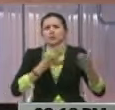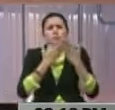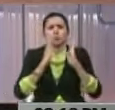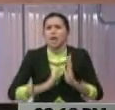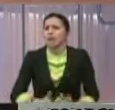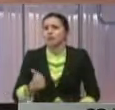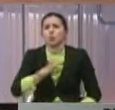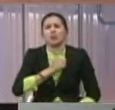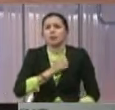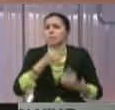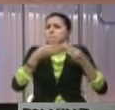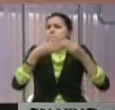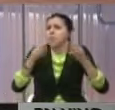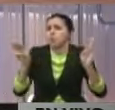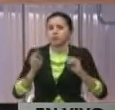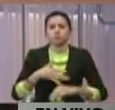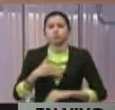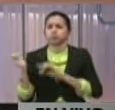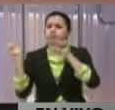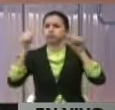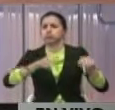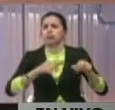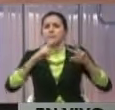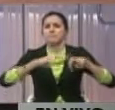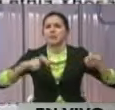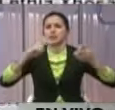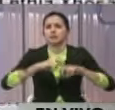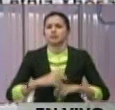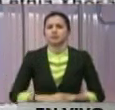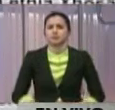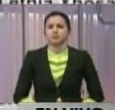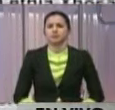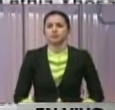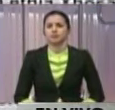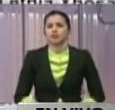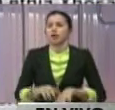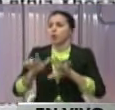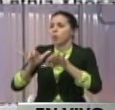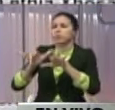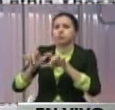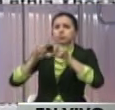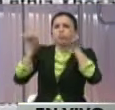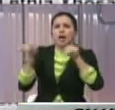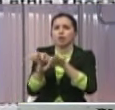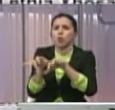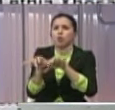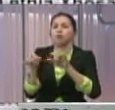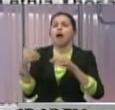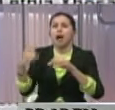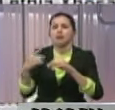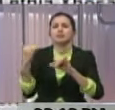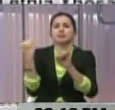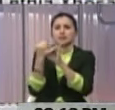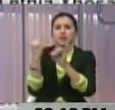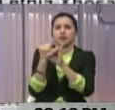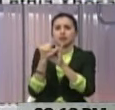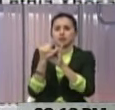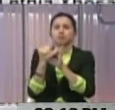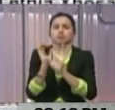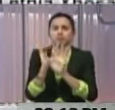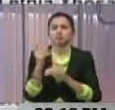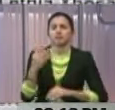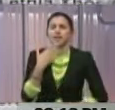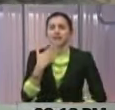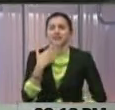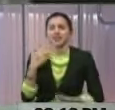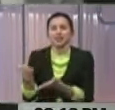investigadores, la comunidad a investigar en nuestros puntos de computación debidamente conectados al sistema internet gracias a